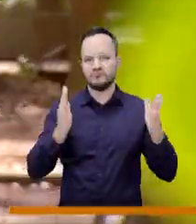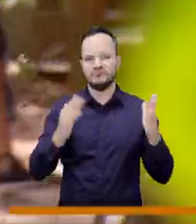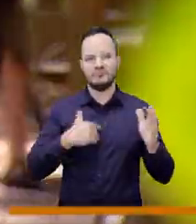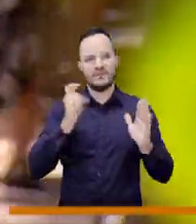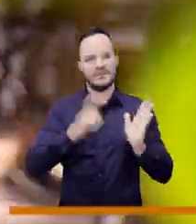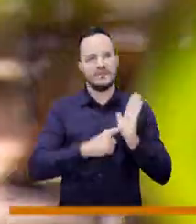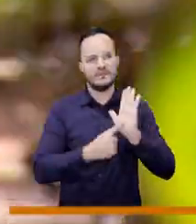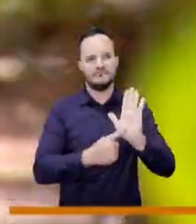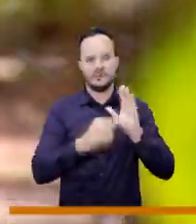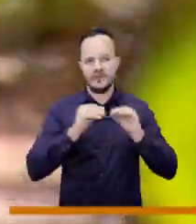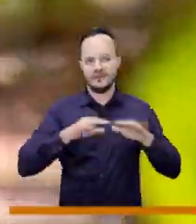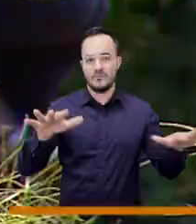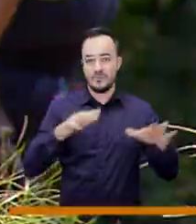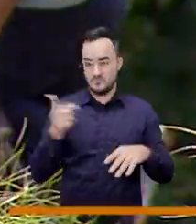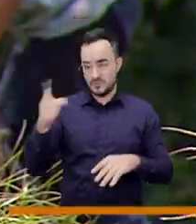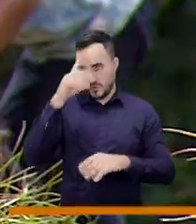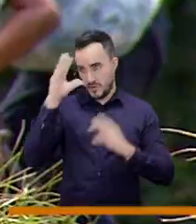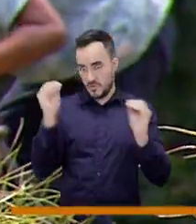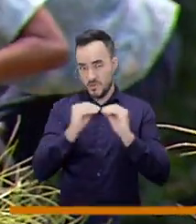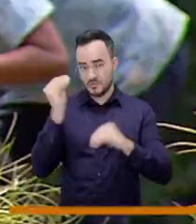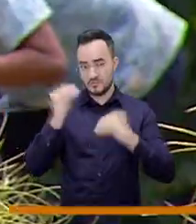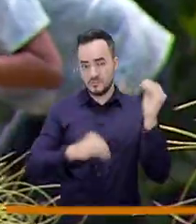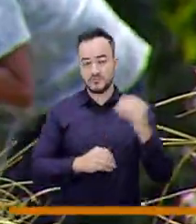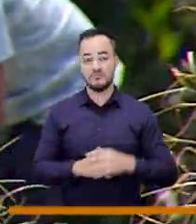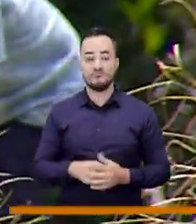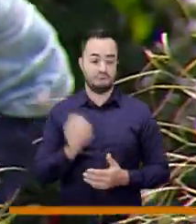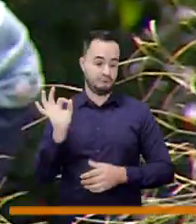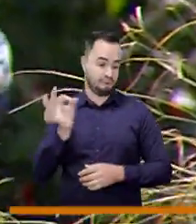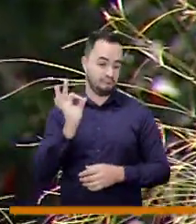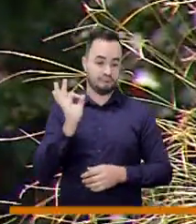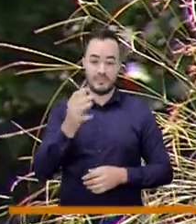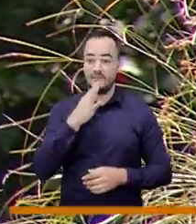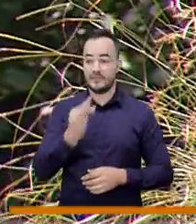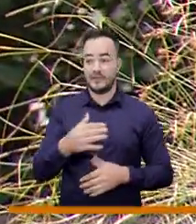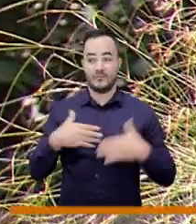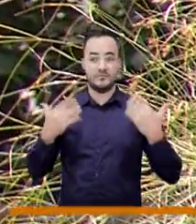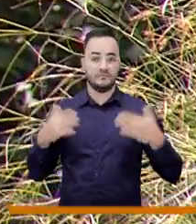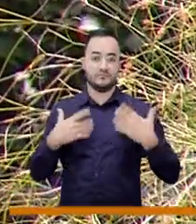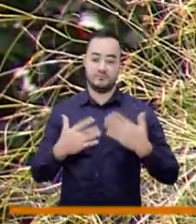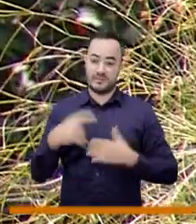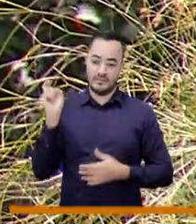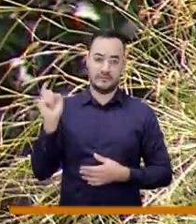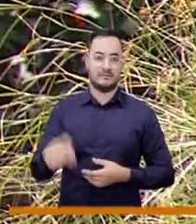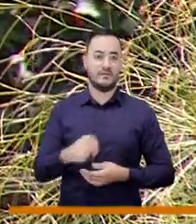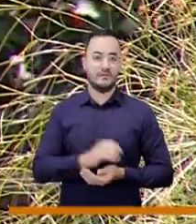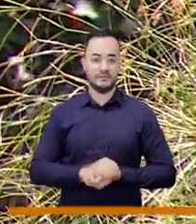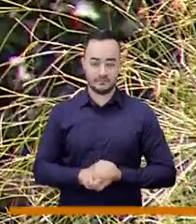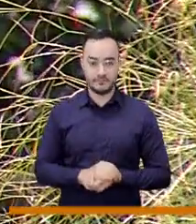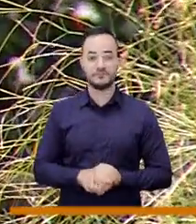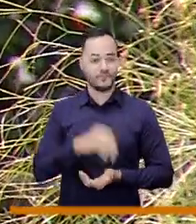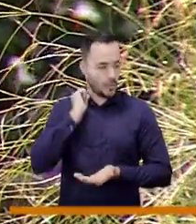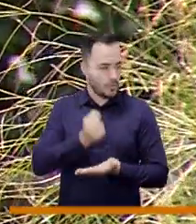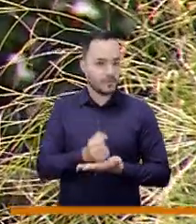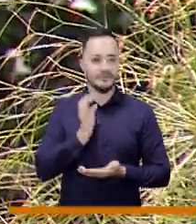de cuentas de lo que hizo durante su gestión. Maravilloso, maravilloso que lo hagan obligatorio.